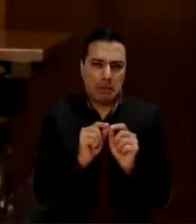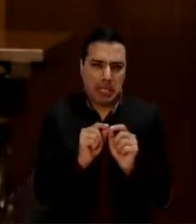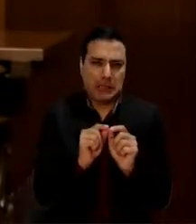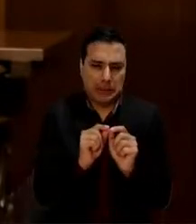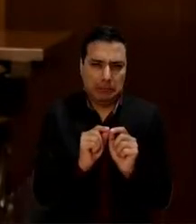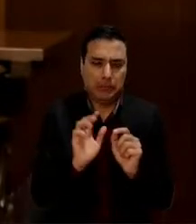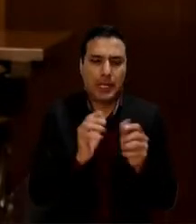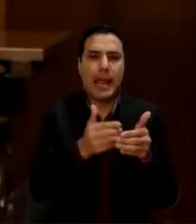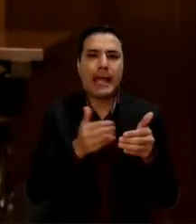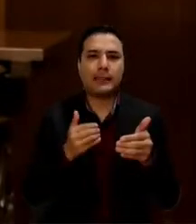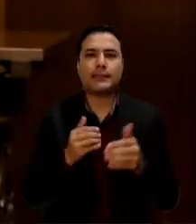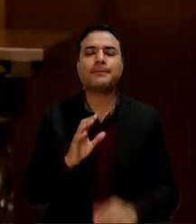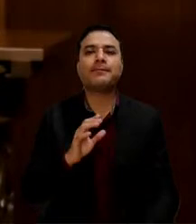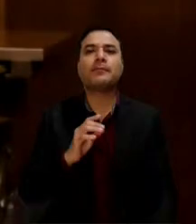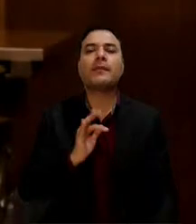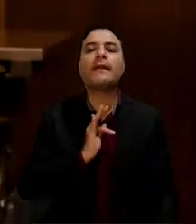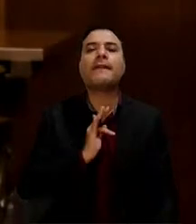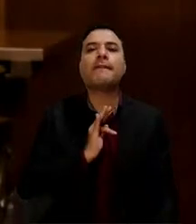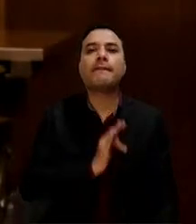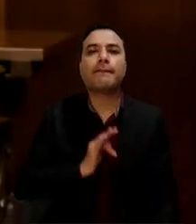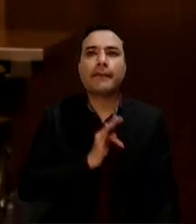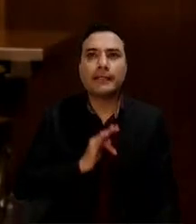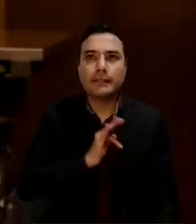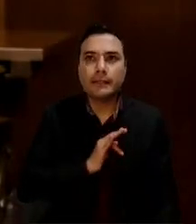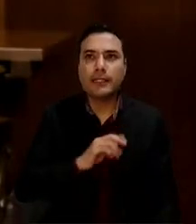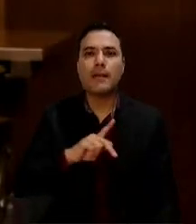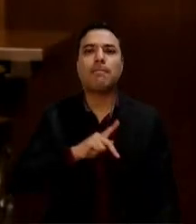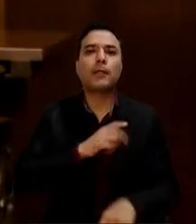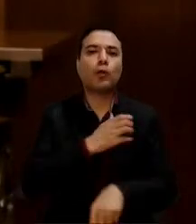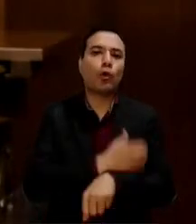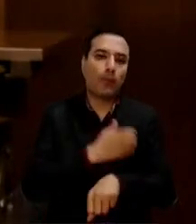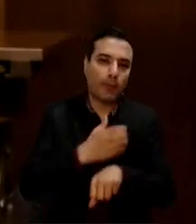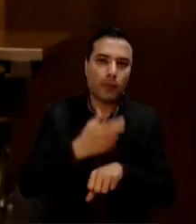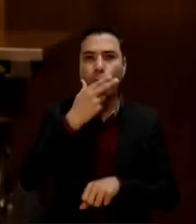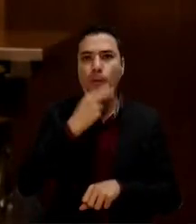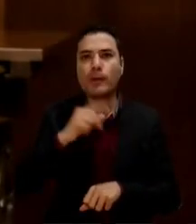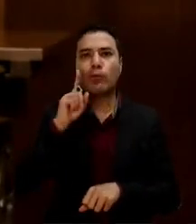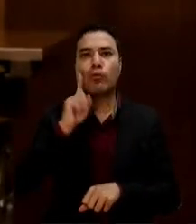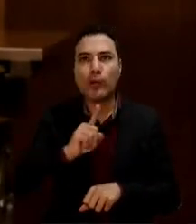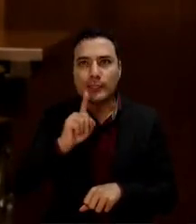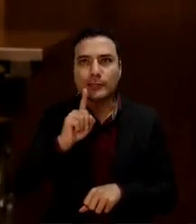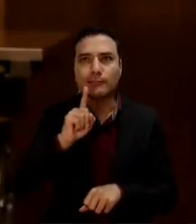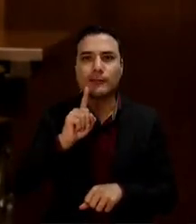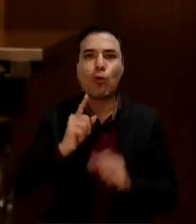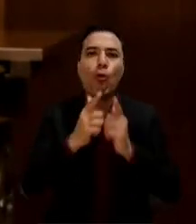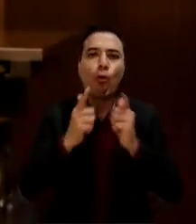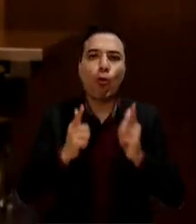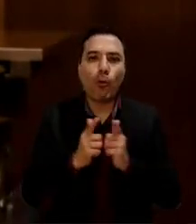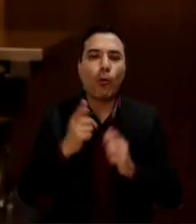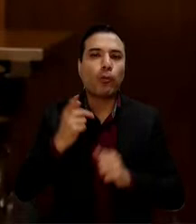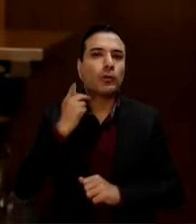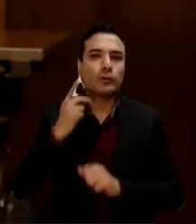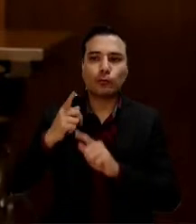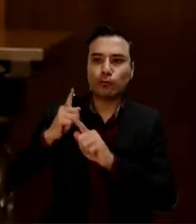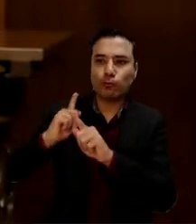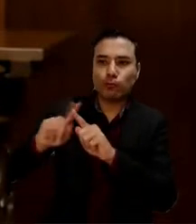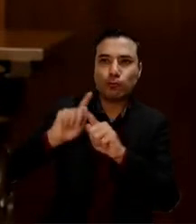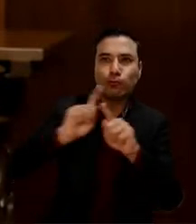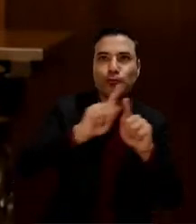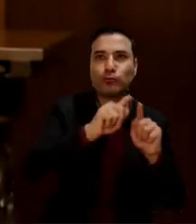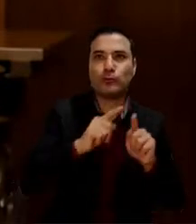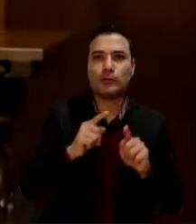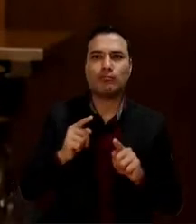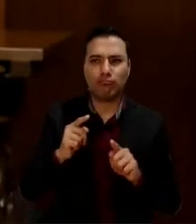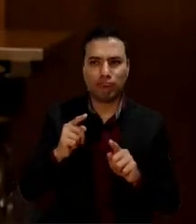quiero felicitar a mis compañeras y compañeros diputados de las diferentes bancadas que ya han realizado o